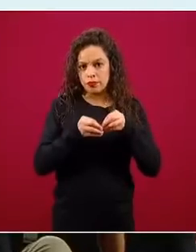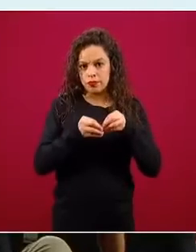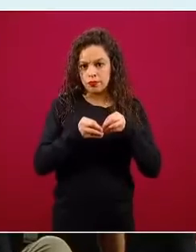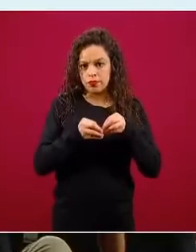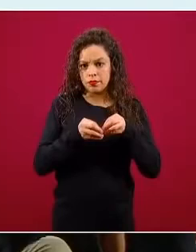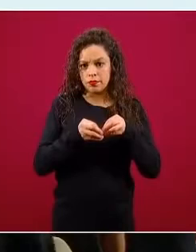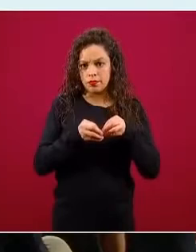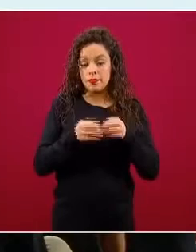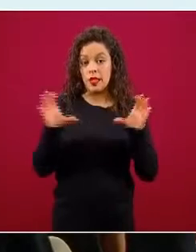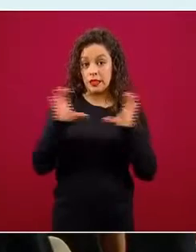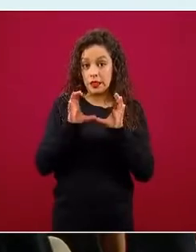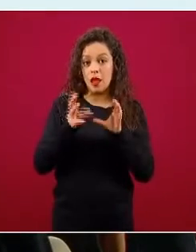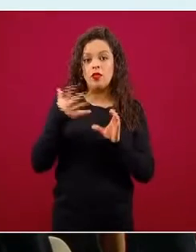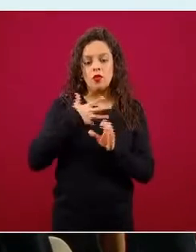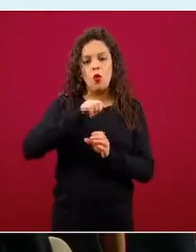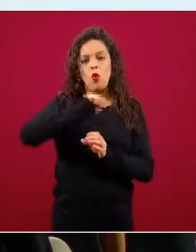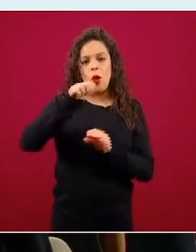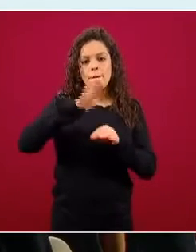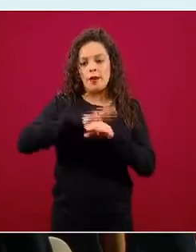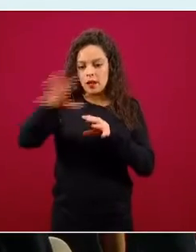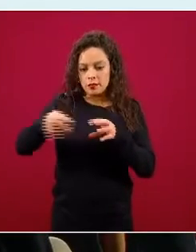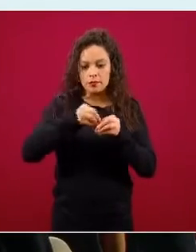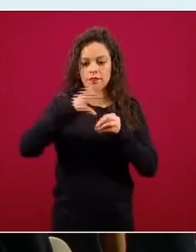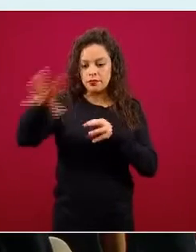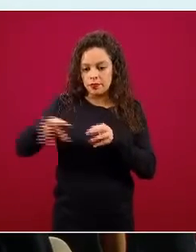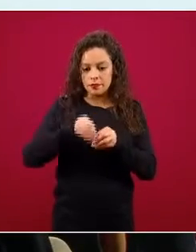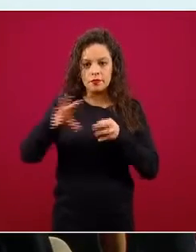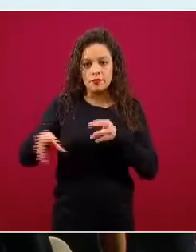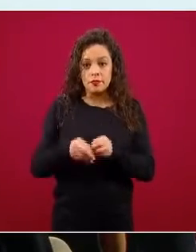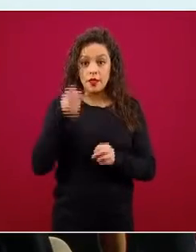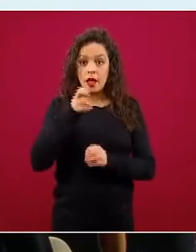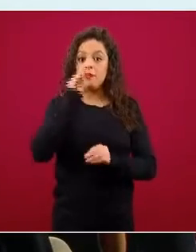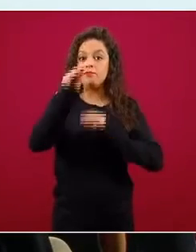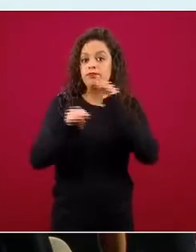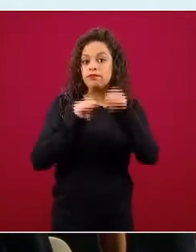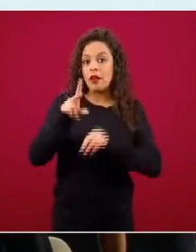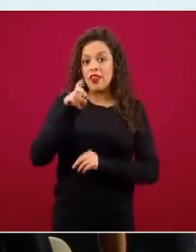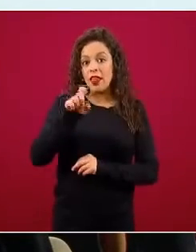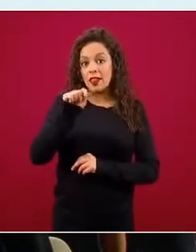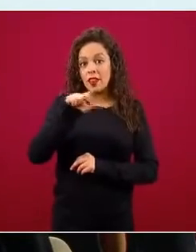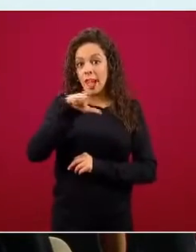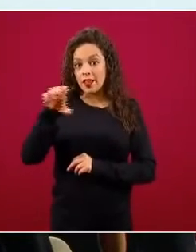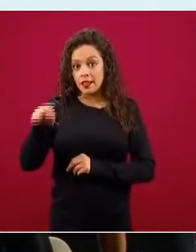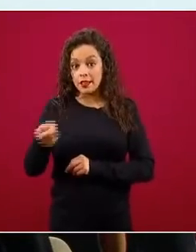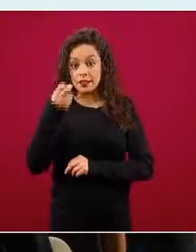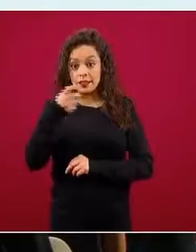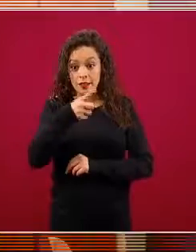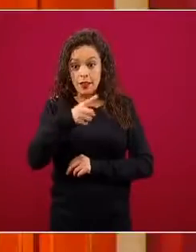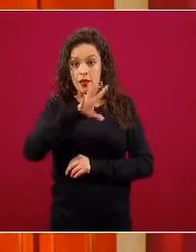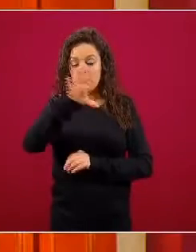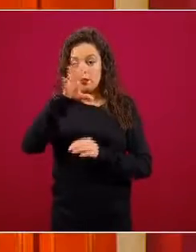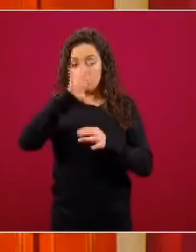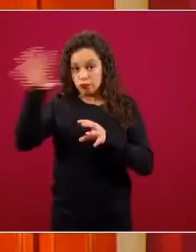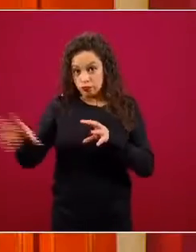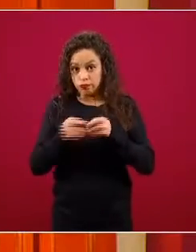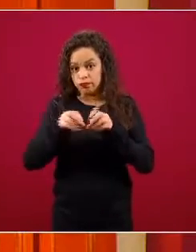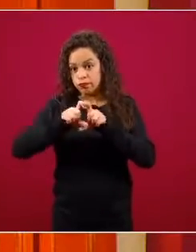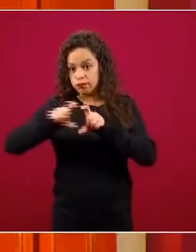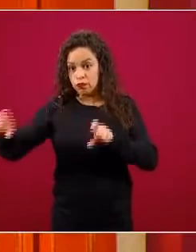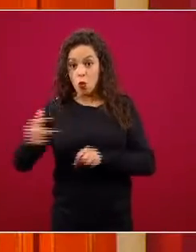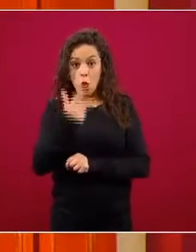tiene varios anexos donde se ponen detalles, y entre esos detalles el anexo 8 es el documento de rectificación